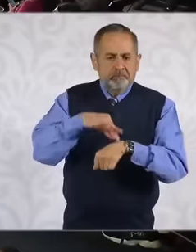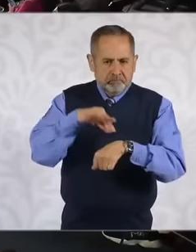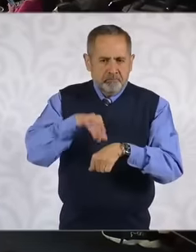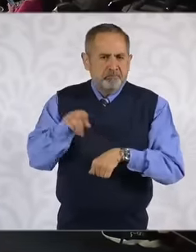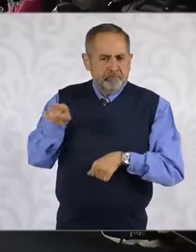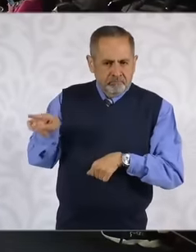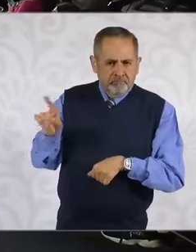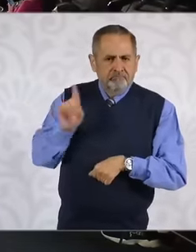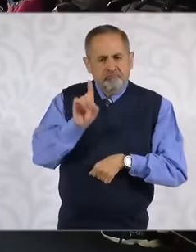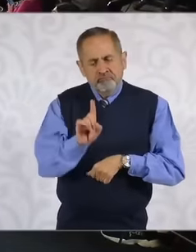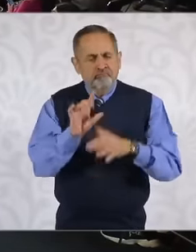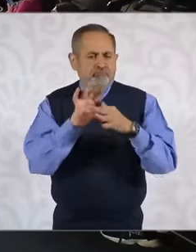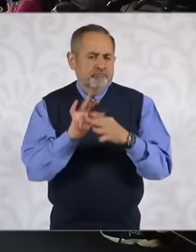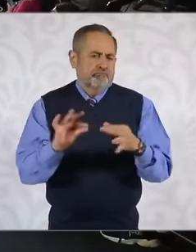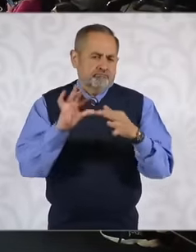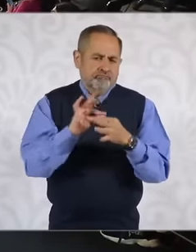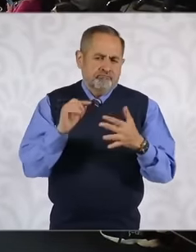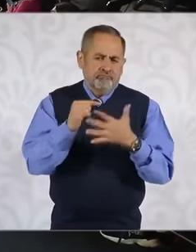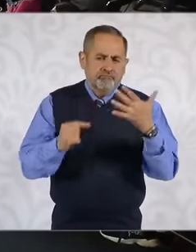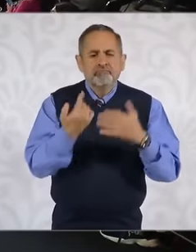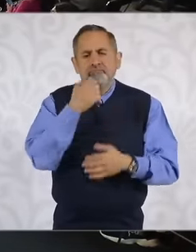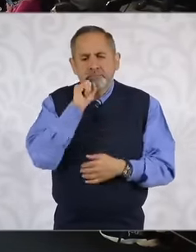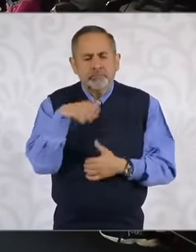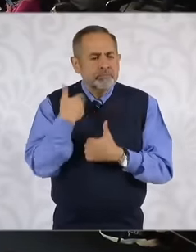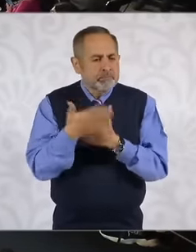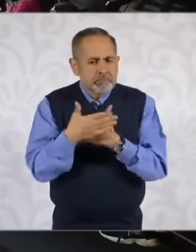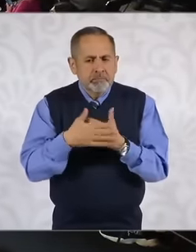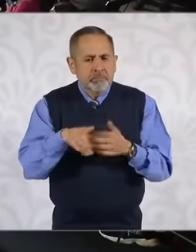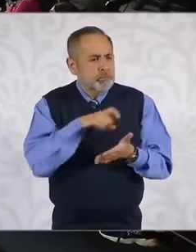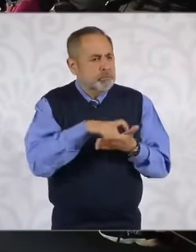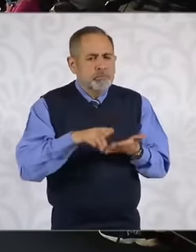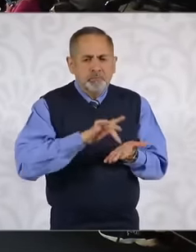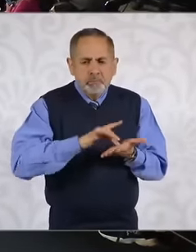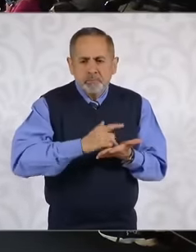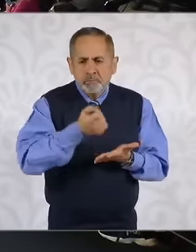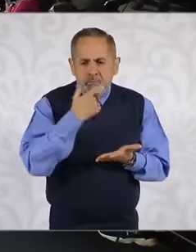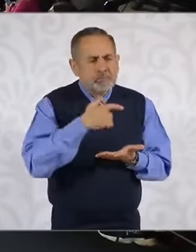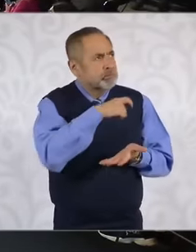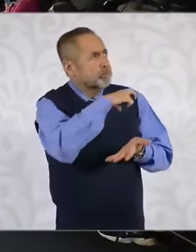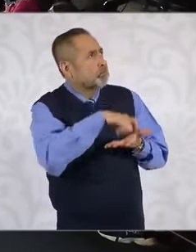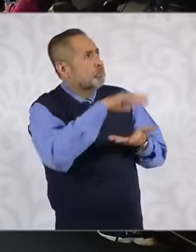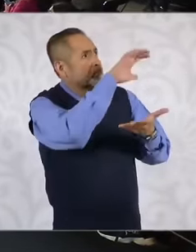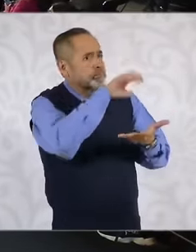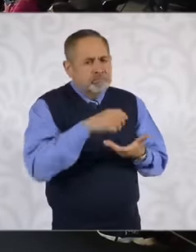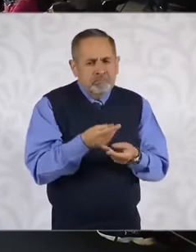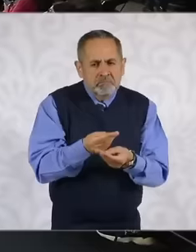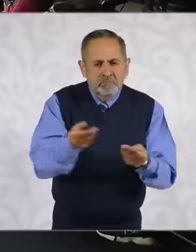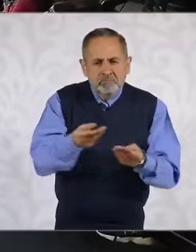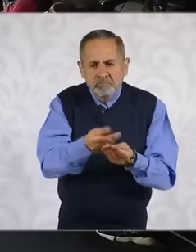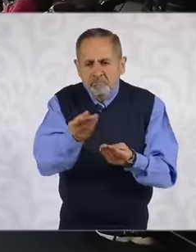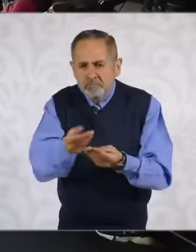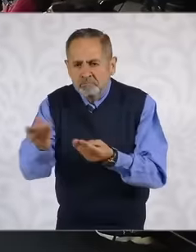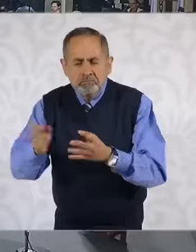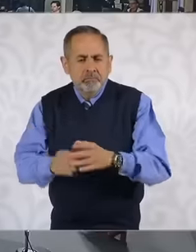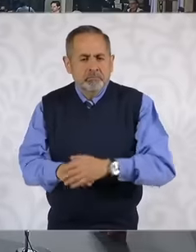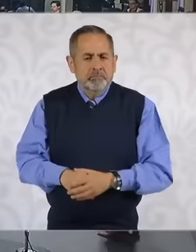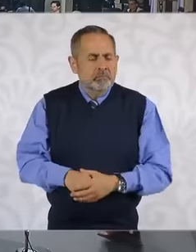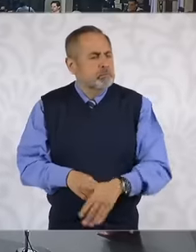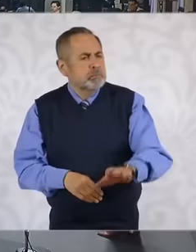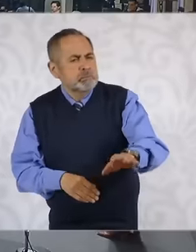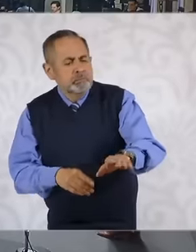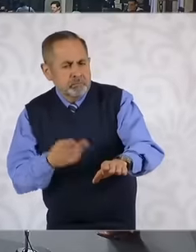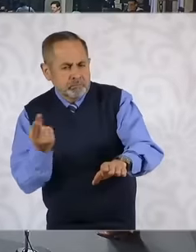entonces, y también cómo se va a hacer la nueva compra de medicamentos, la distribución, etcétera, etcétera. ¿Se daría, por ejemplo, un reporte del tipo